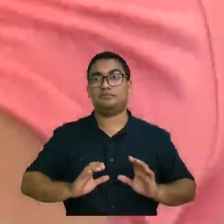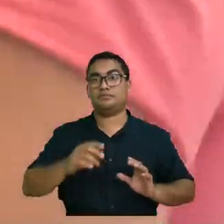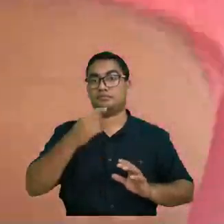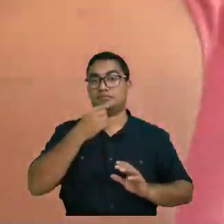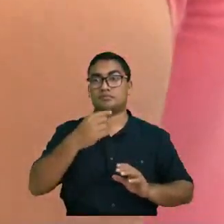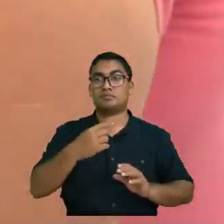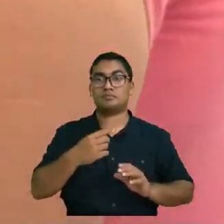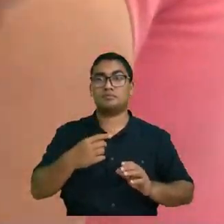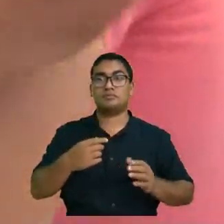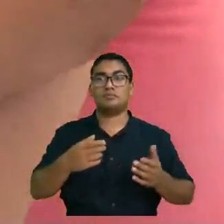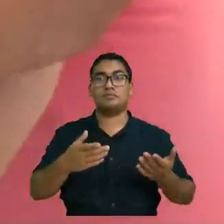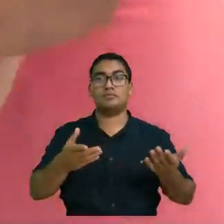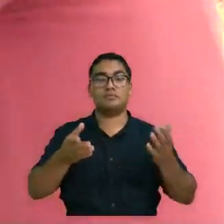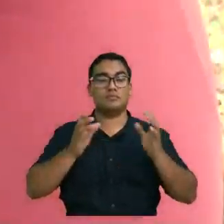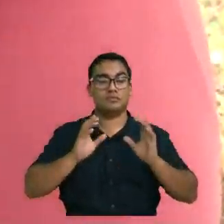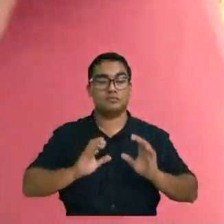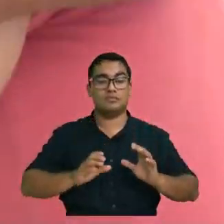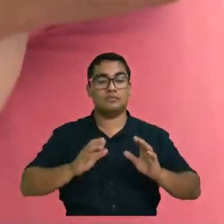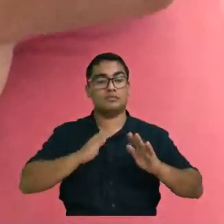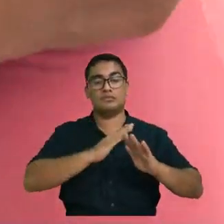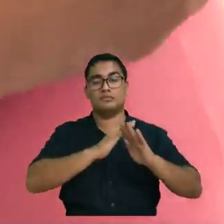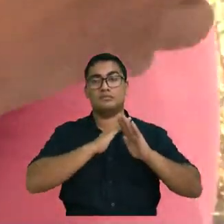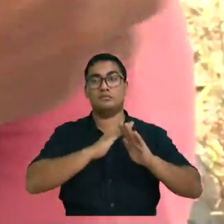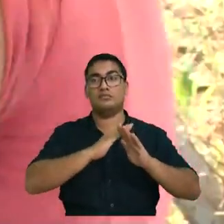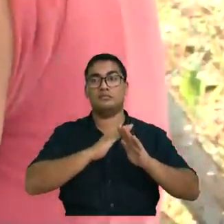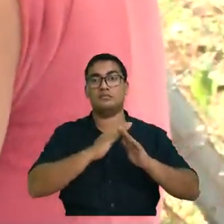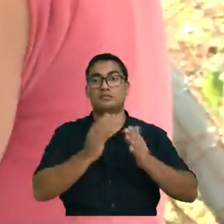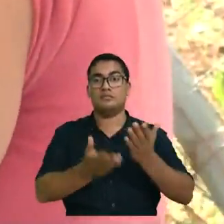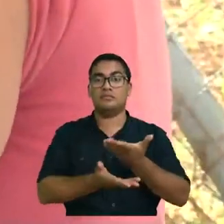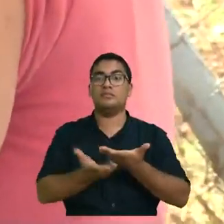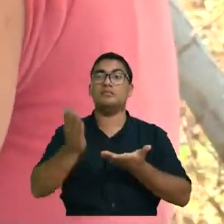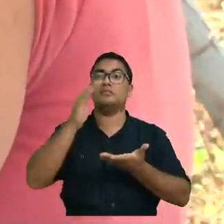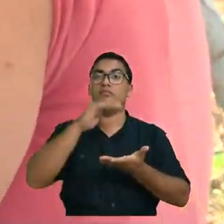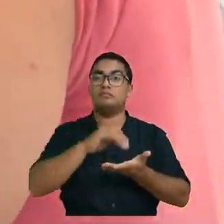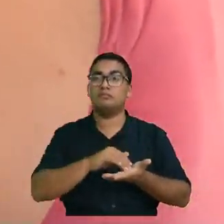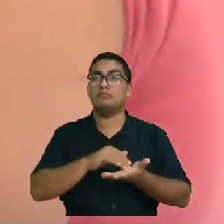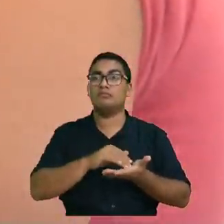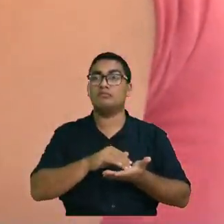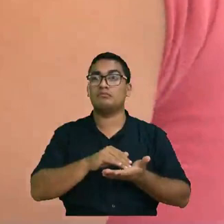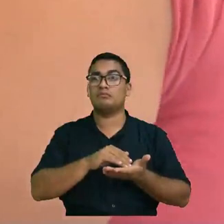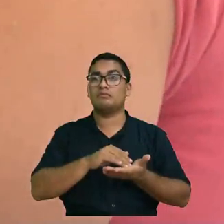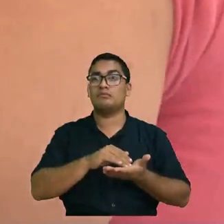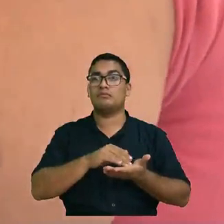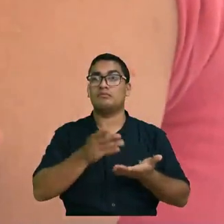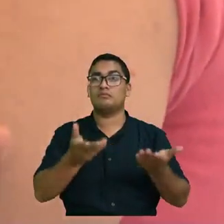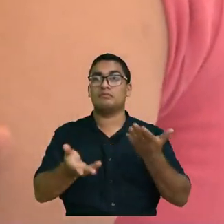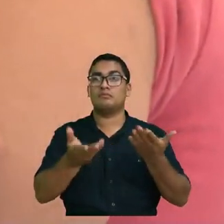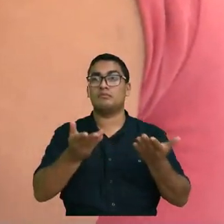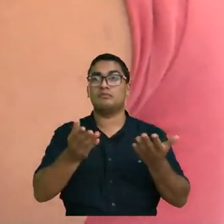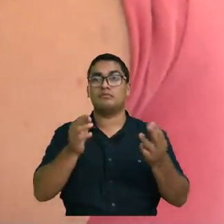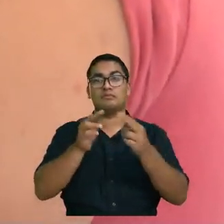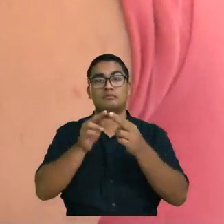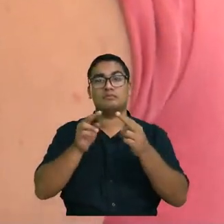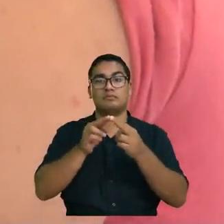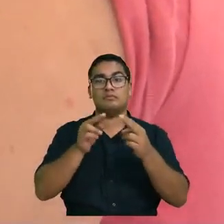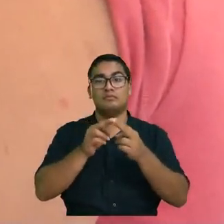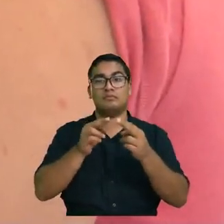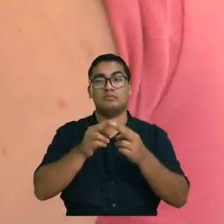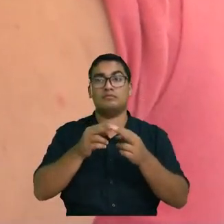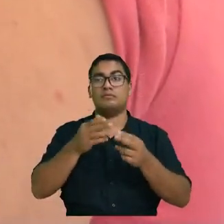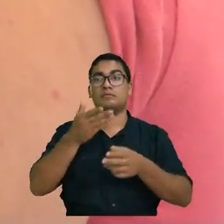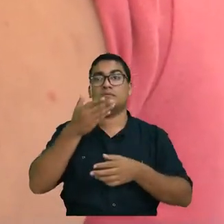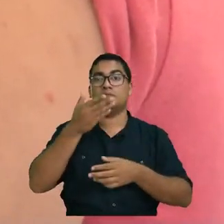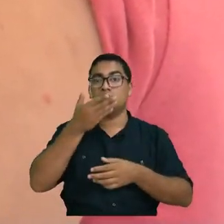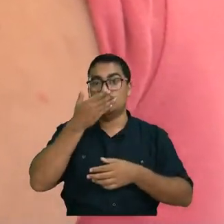a reaccionar hasta esa parte del virus, y cuando vuelva a tener contacto con virus parecido que tiene la misma estructura